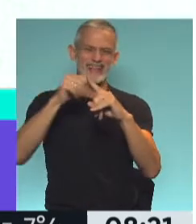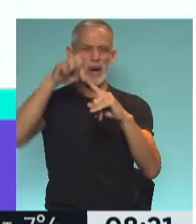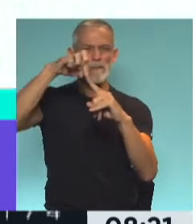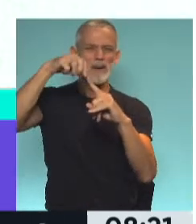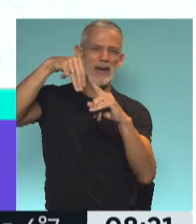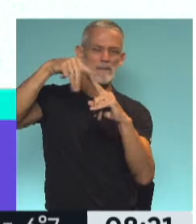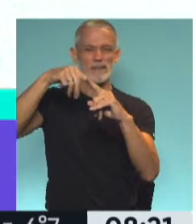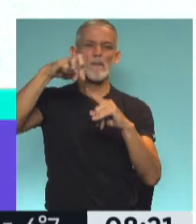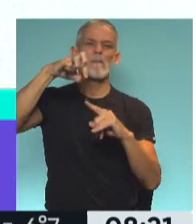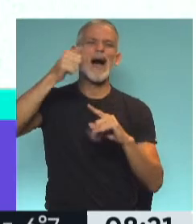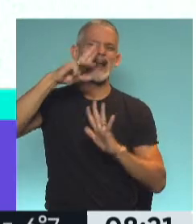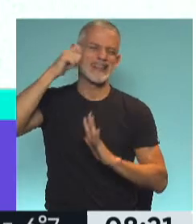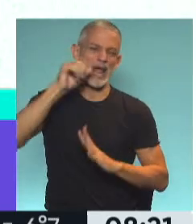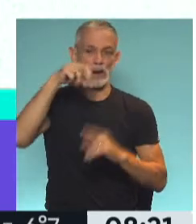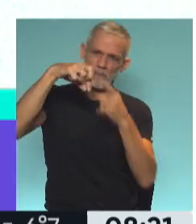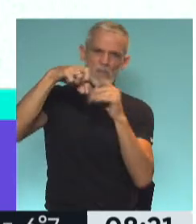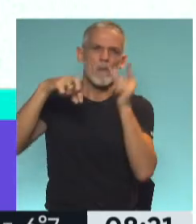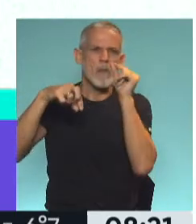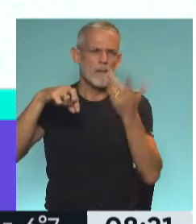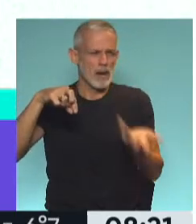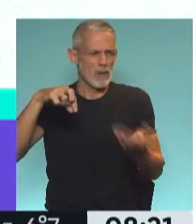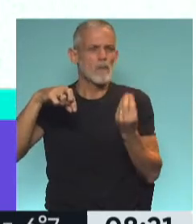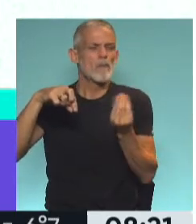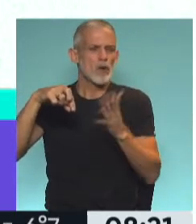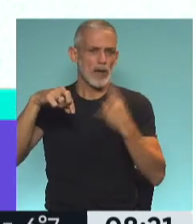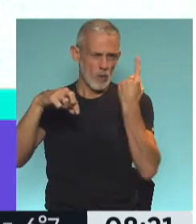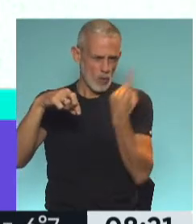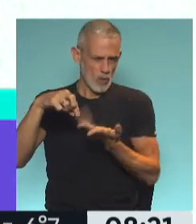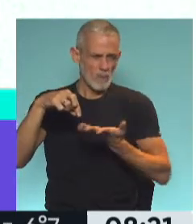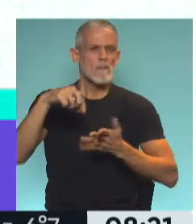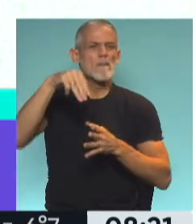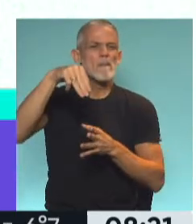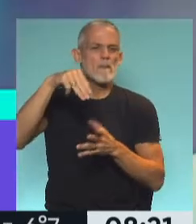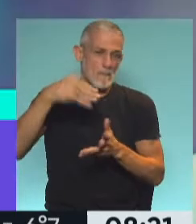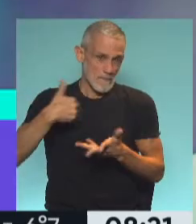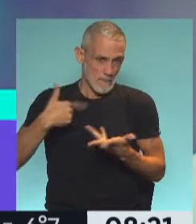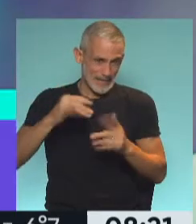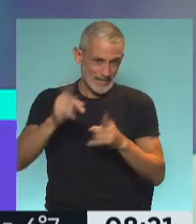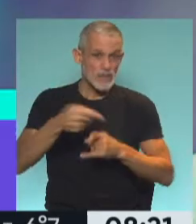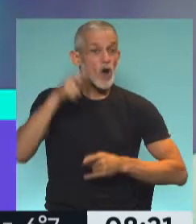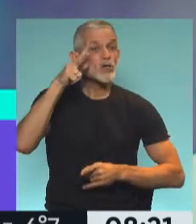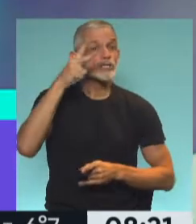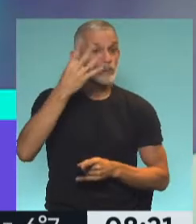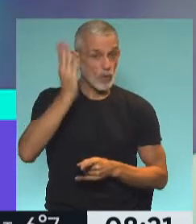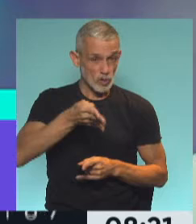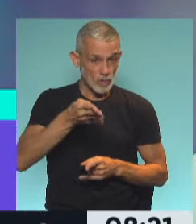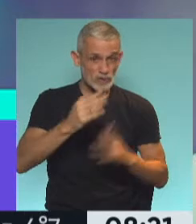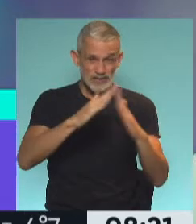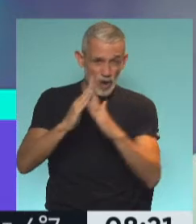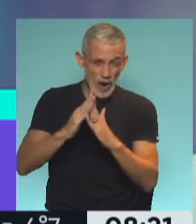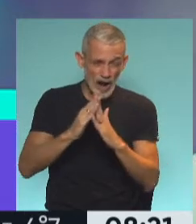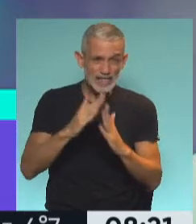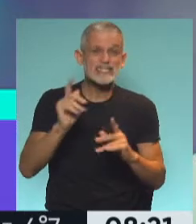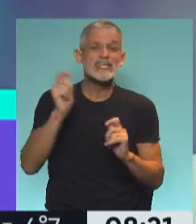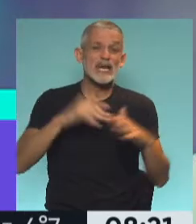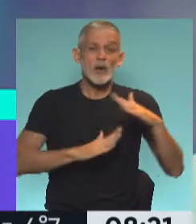es monoparentales, ¿no? Silvi, vos lo decías al principio, así lo conocemos todos. Pero lo que vemos es que el 84% de estos hogares están